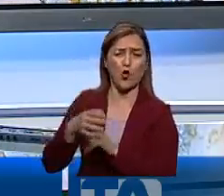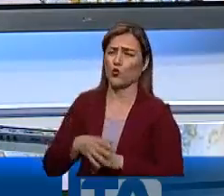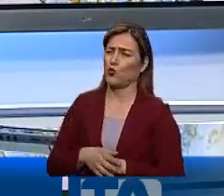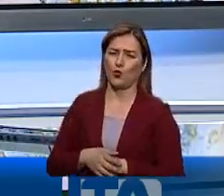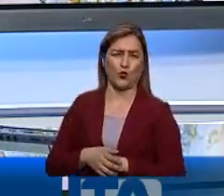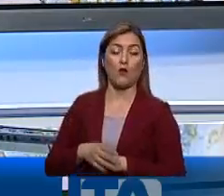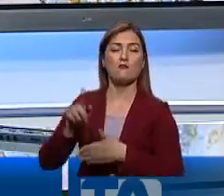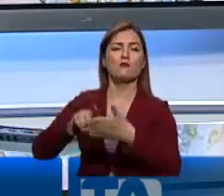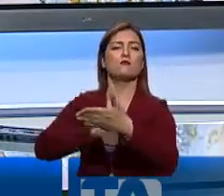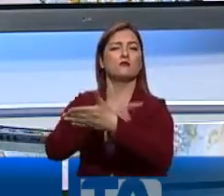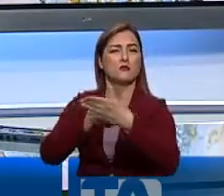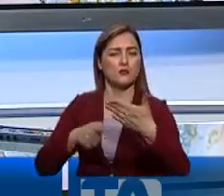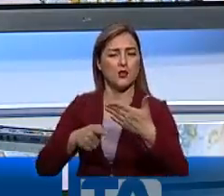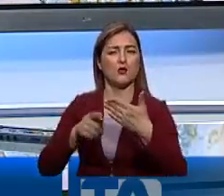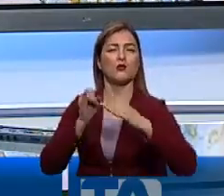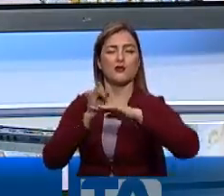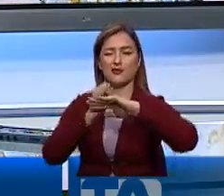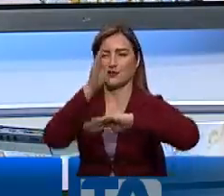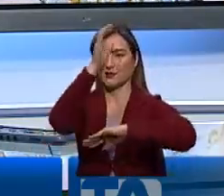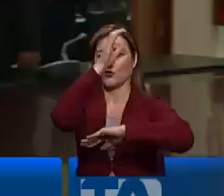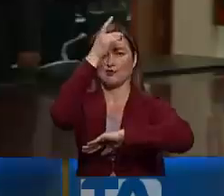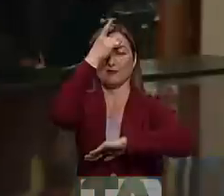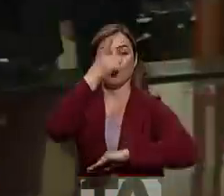de personas y posteriores contagios de COVID-19.